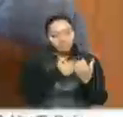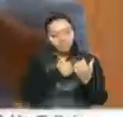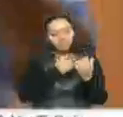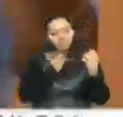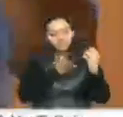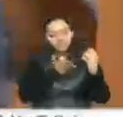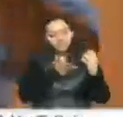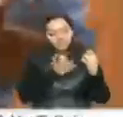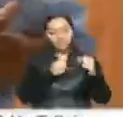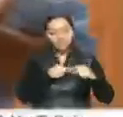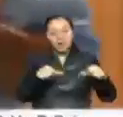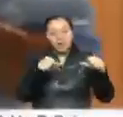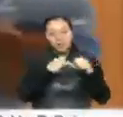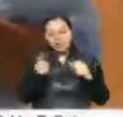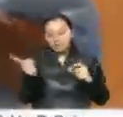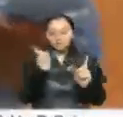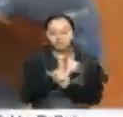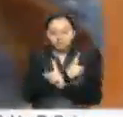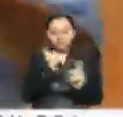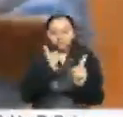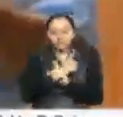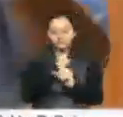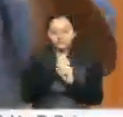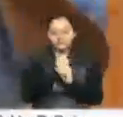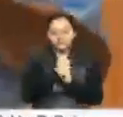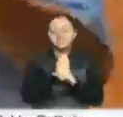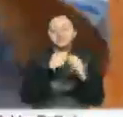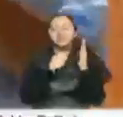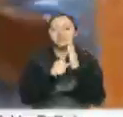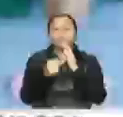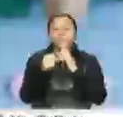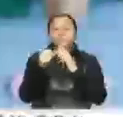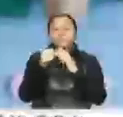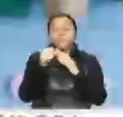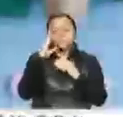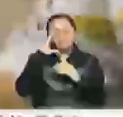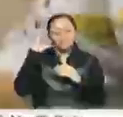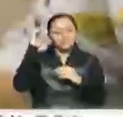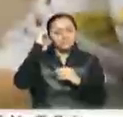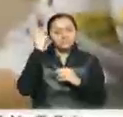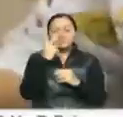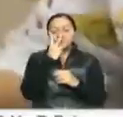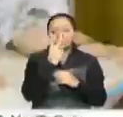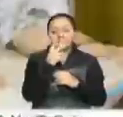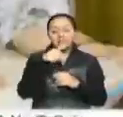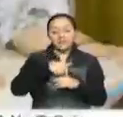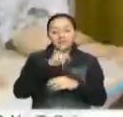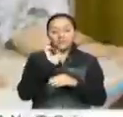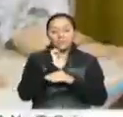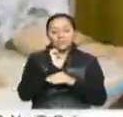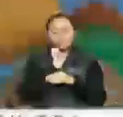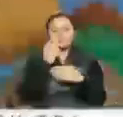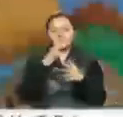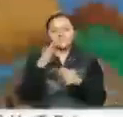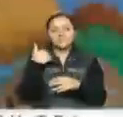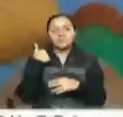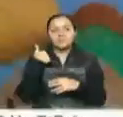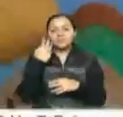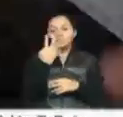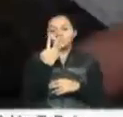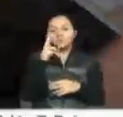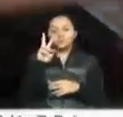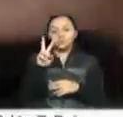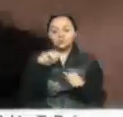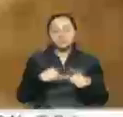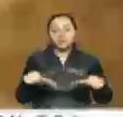de origen, con sus docentes de origen. El ministro de Educación, Freddy Peñafiel, señaló que en el país ya existen 42 aulas